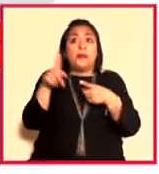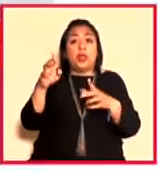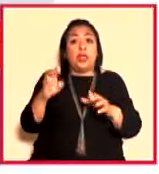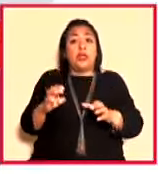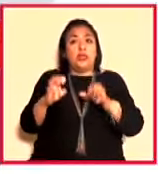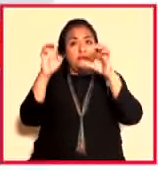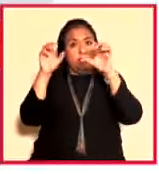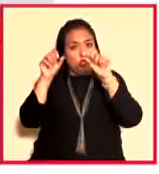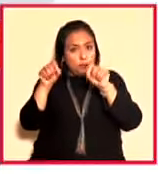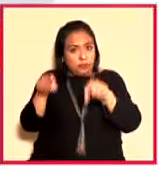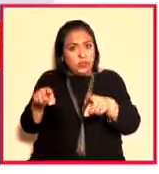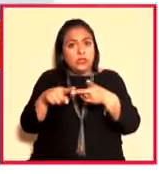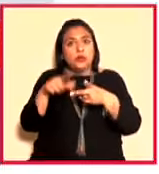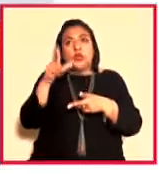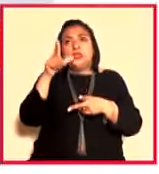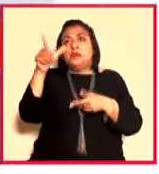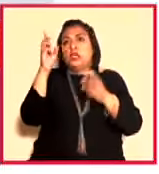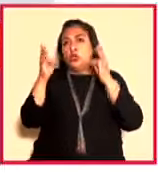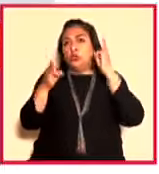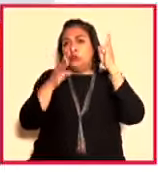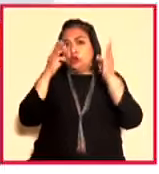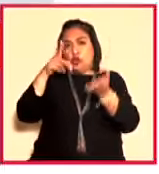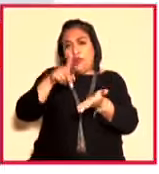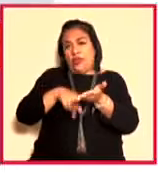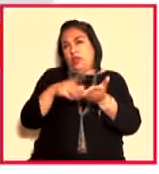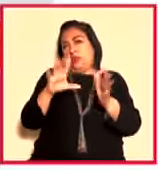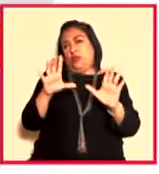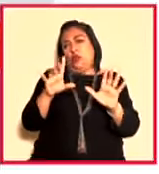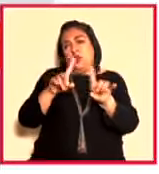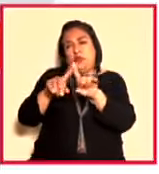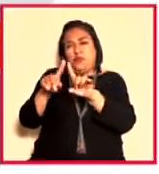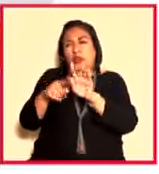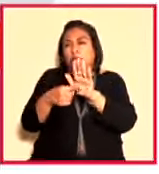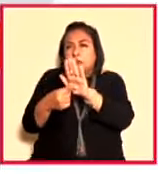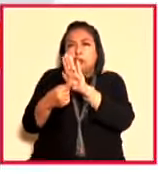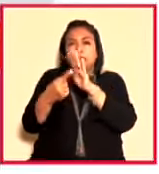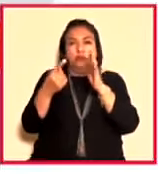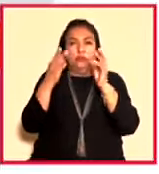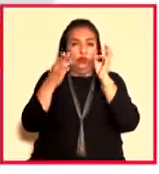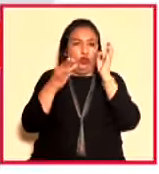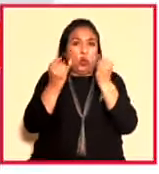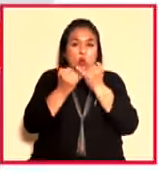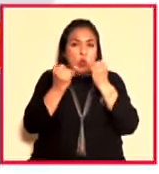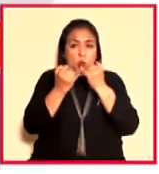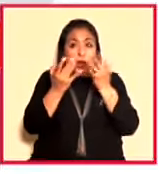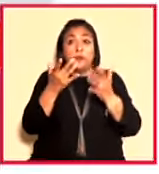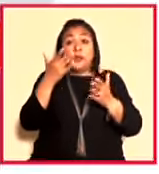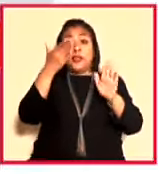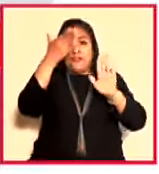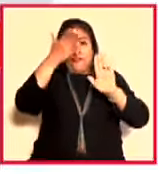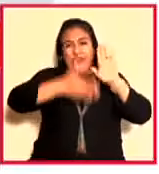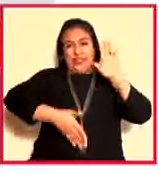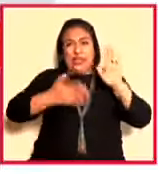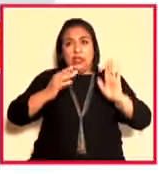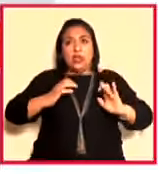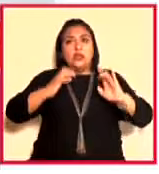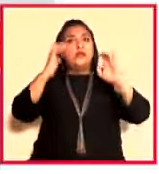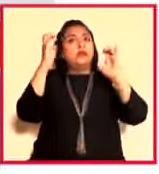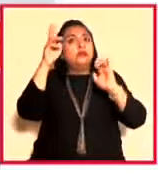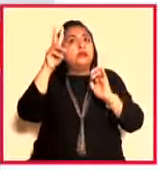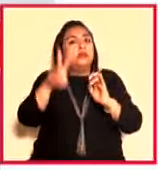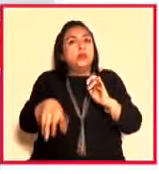y el espíritu museístico detrás de sus colecciones piezas de museo también. La fachada del edificio es como un verdadero